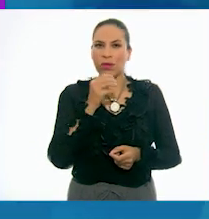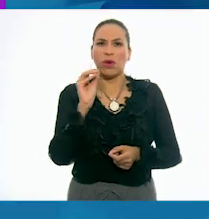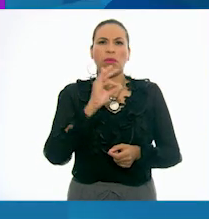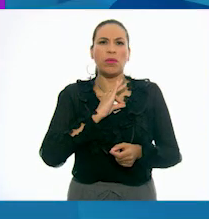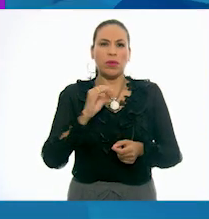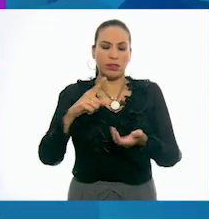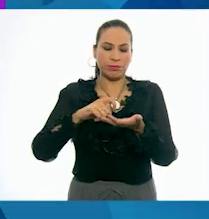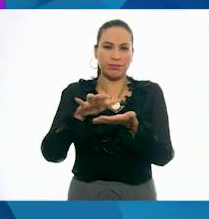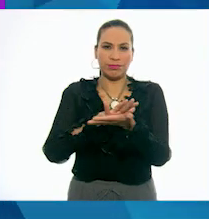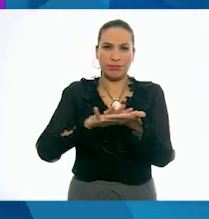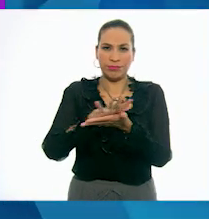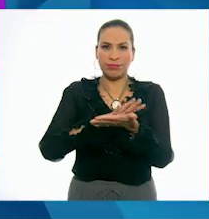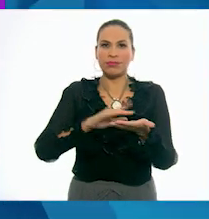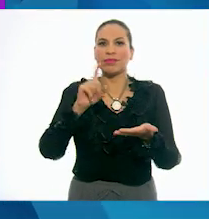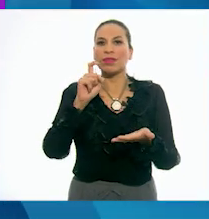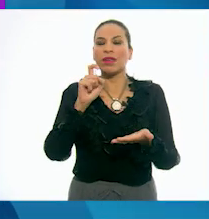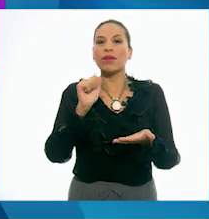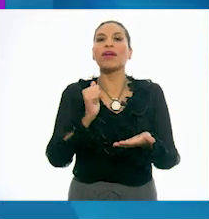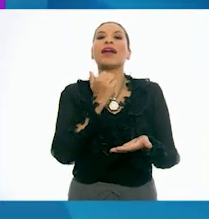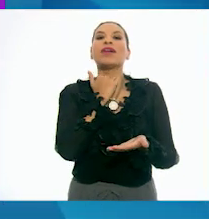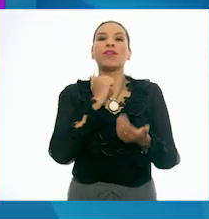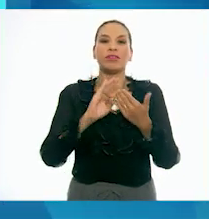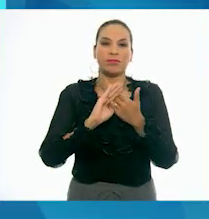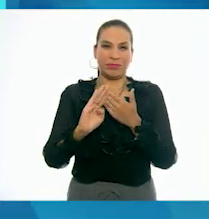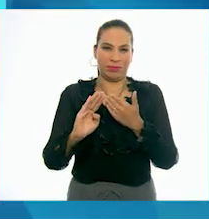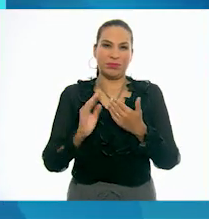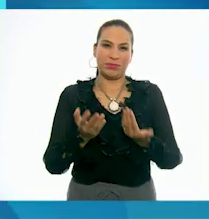aplica desinfectante a base de agua y alcohol.